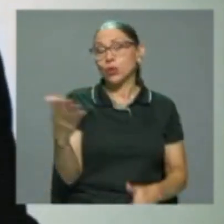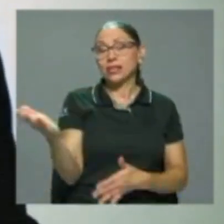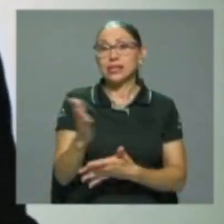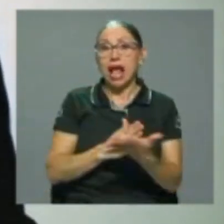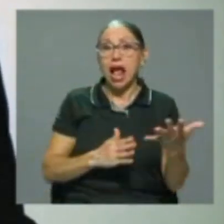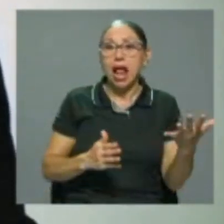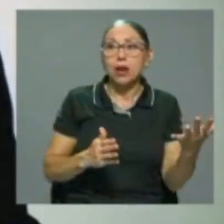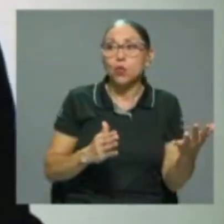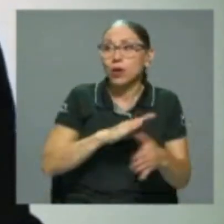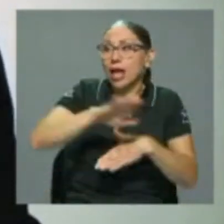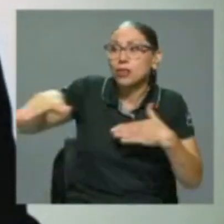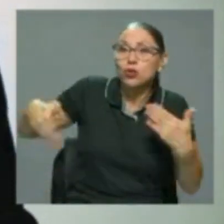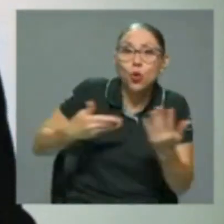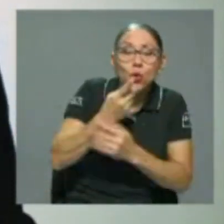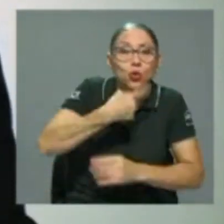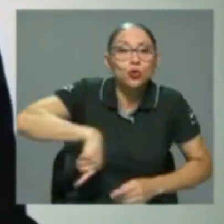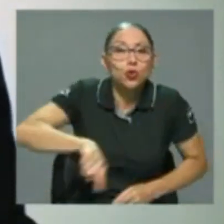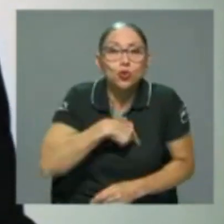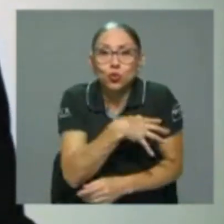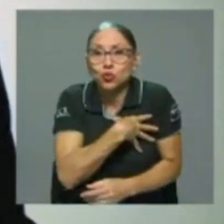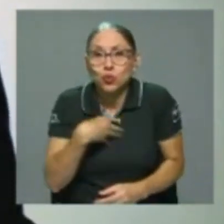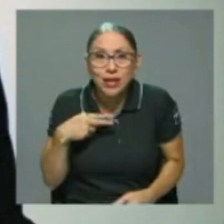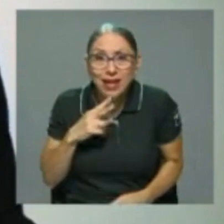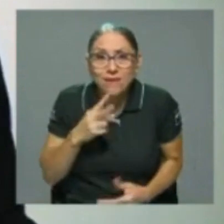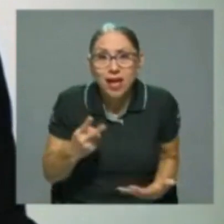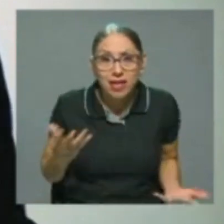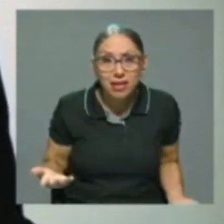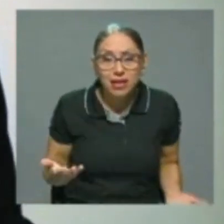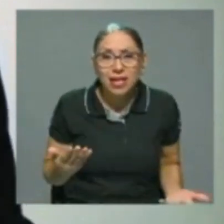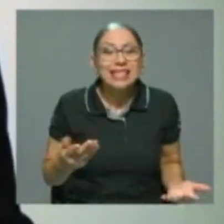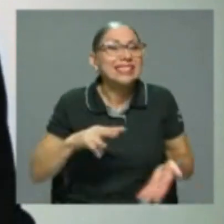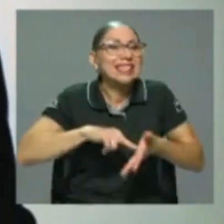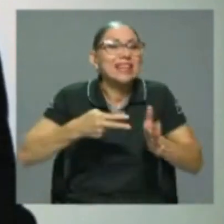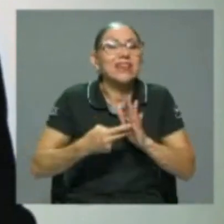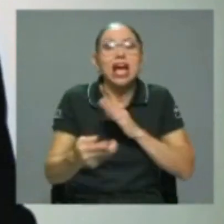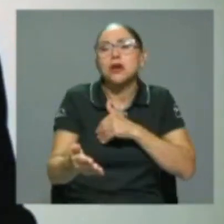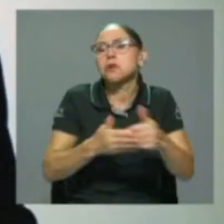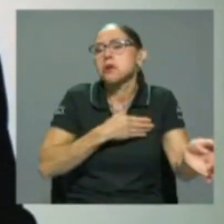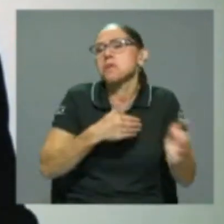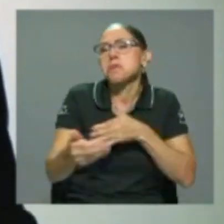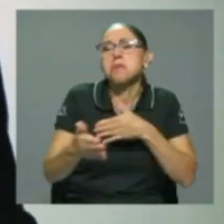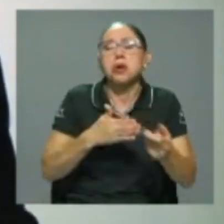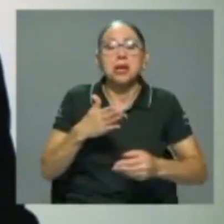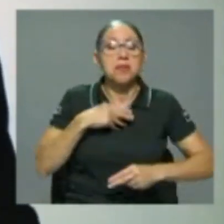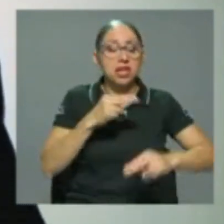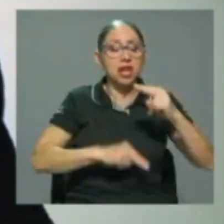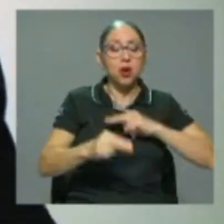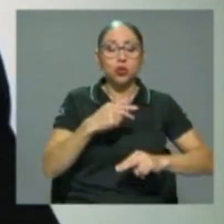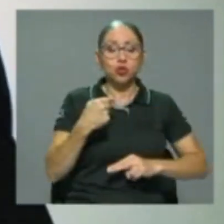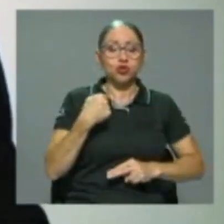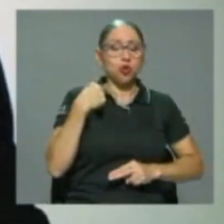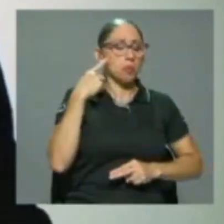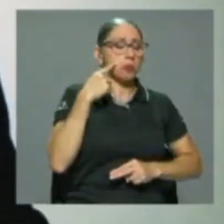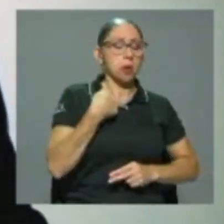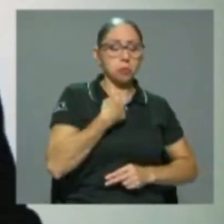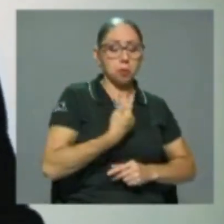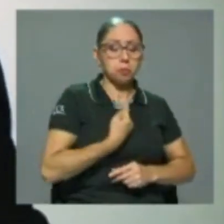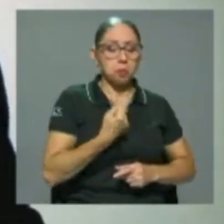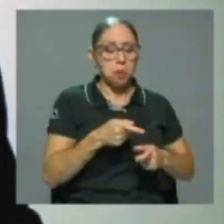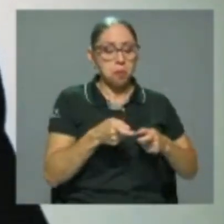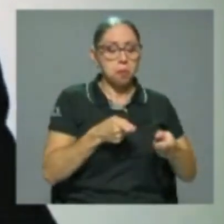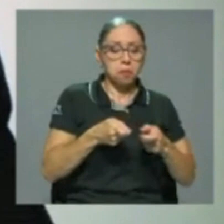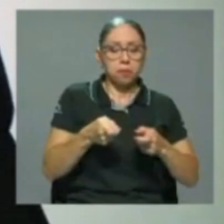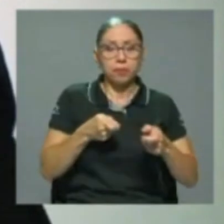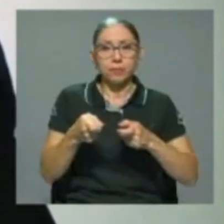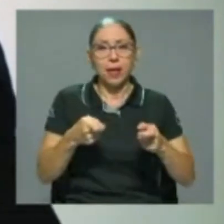nos gustaría tener. Es decir, que no importa cuál sea la forma en que yo manejo mi negocio, me van a fijar tarifas